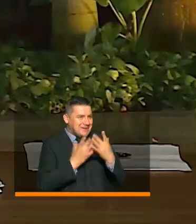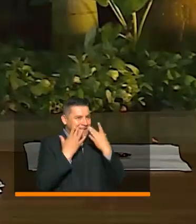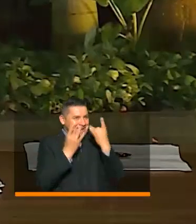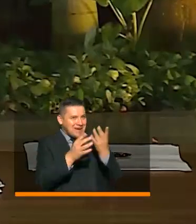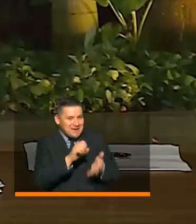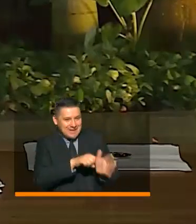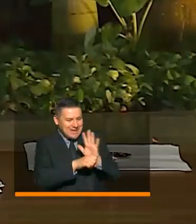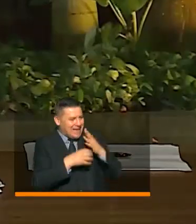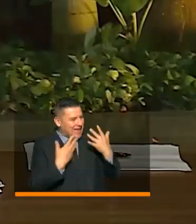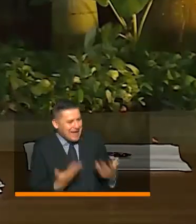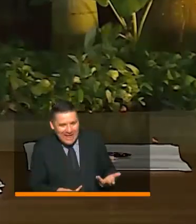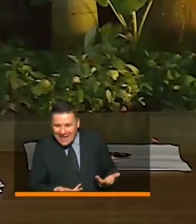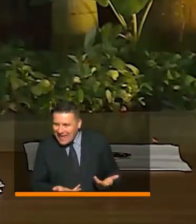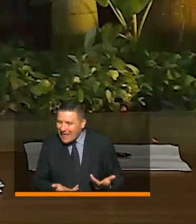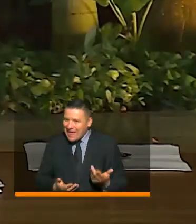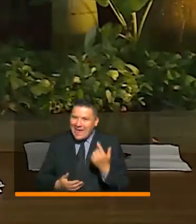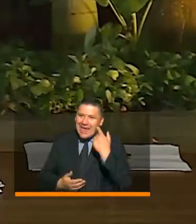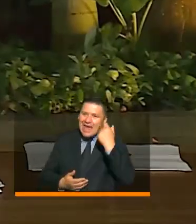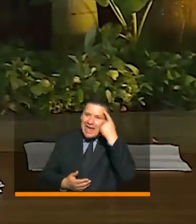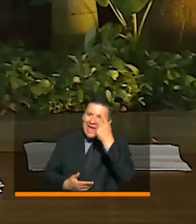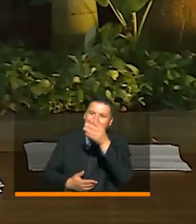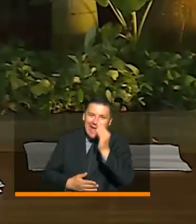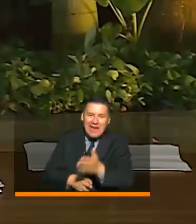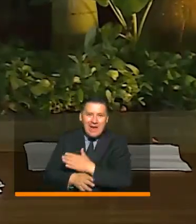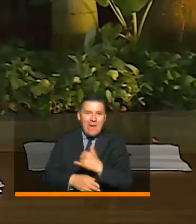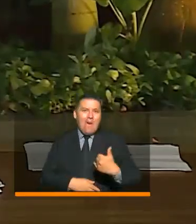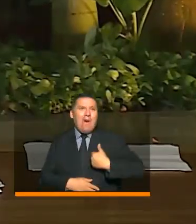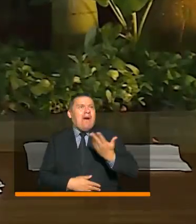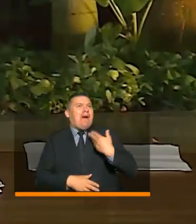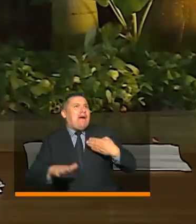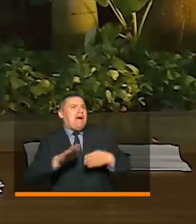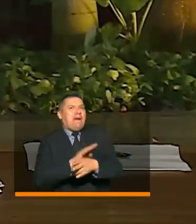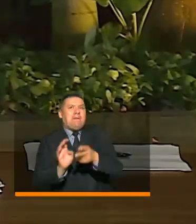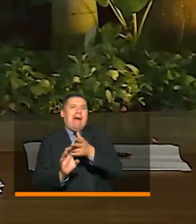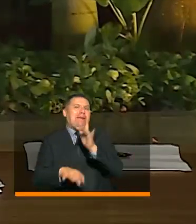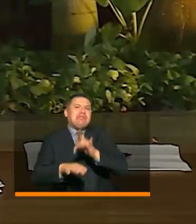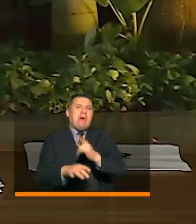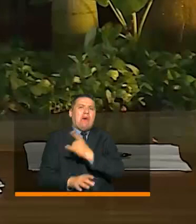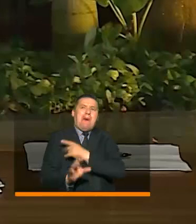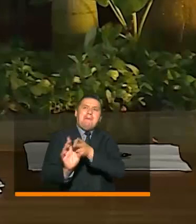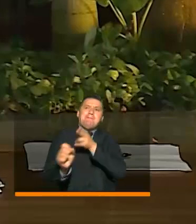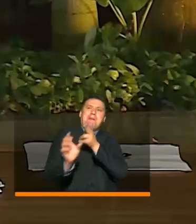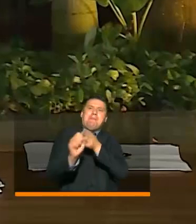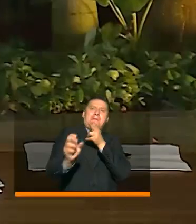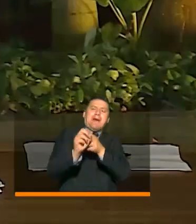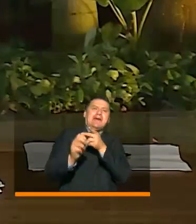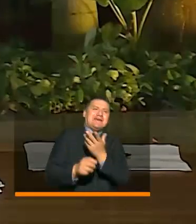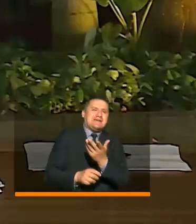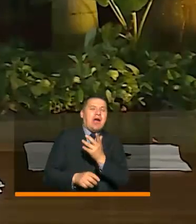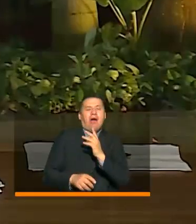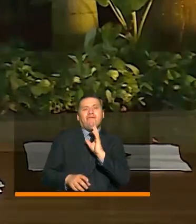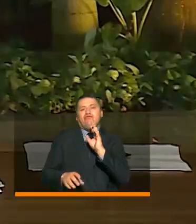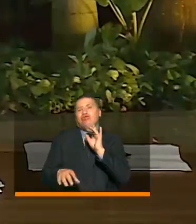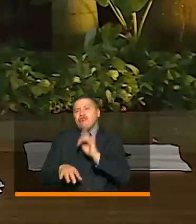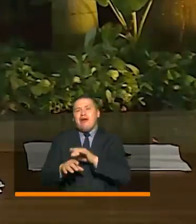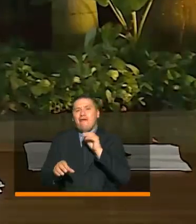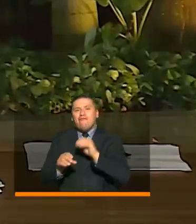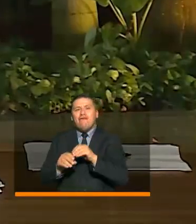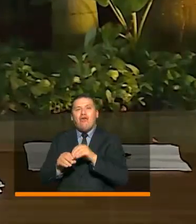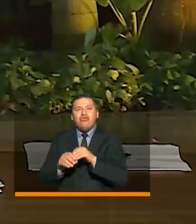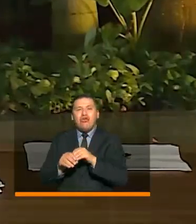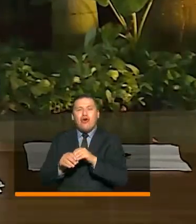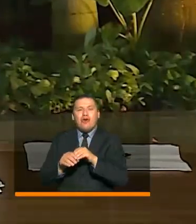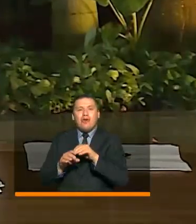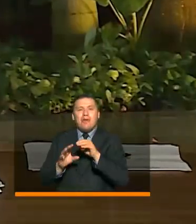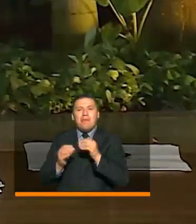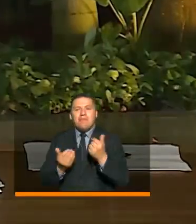que traía la pandemia y cómo podía llevar a que muchos jóvenes tuvieran que desertar de la universidad, creamos el Fondo de Solidaridad